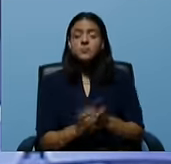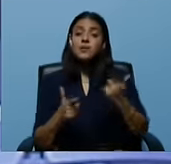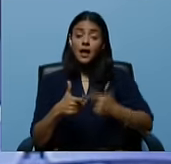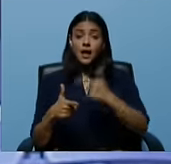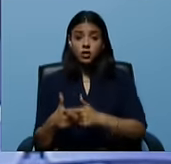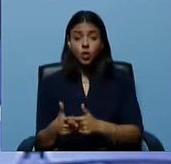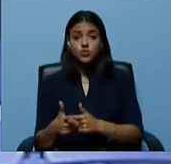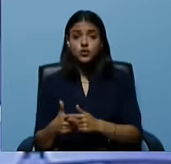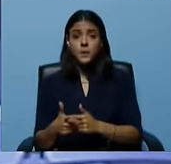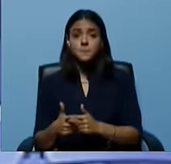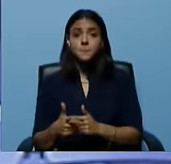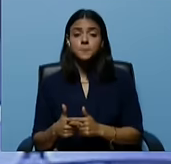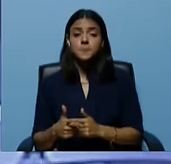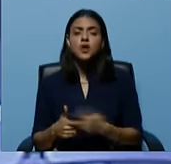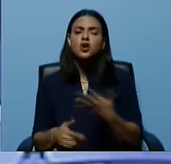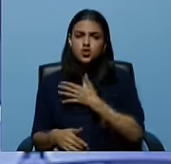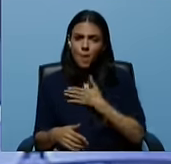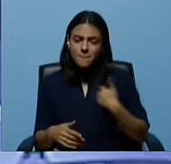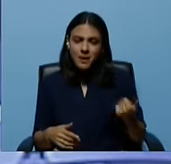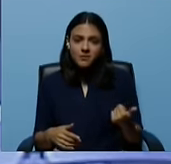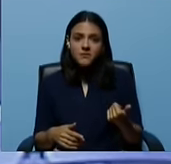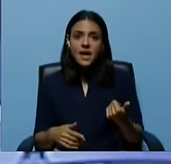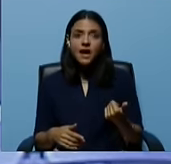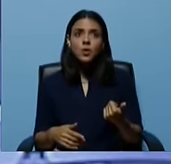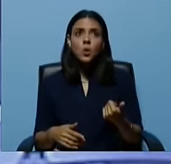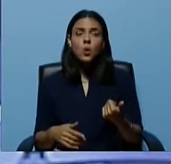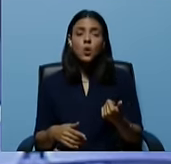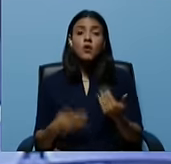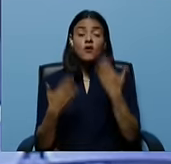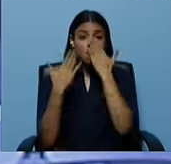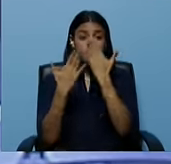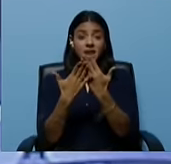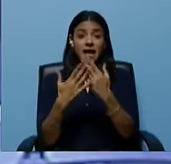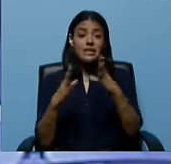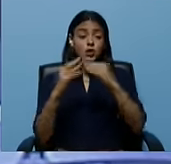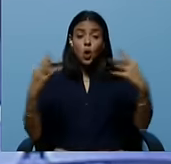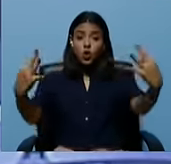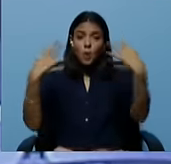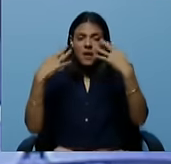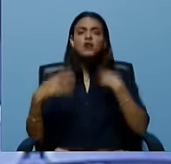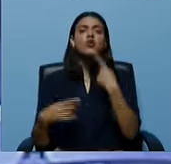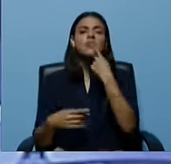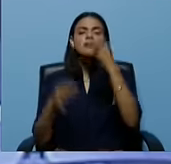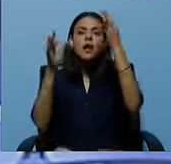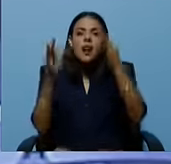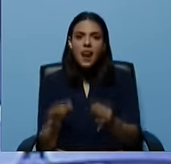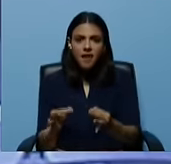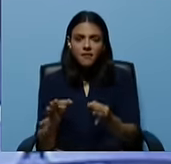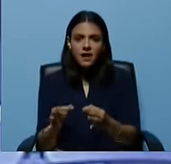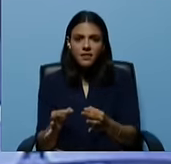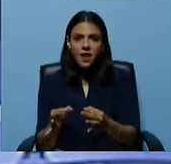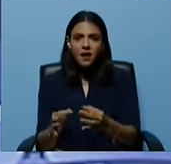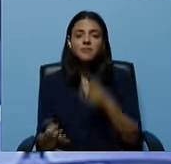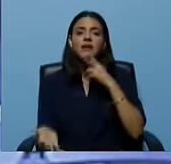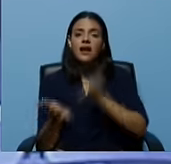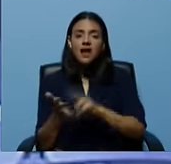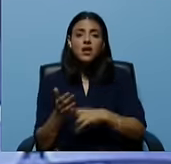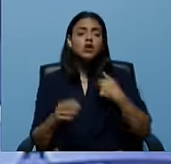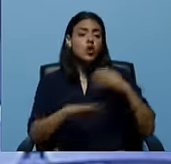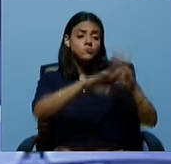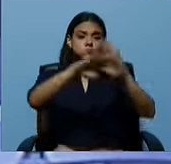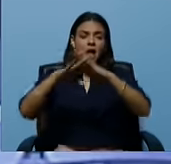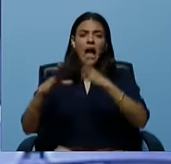Entonces, prefiero, sobre todo frente a los medios de comunicación, manejarme con la verdad. Y es un llamado que yo le hago a los medios de comunicación,